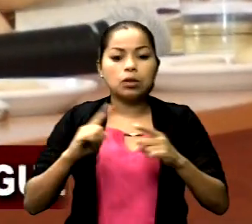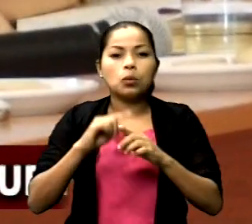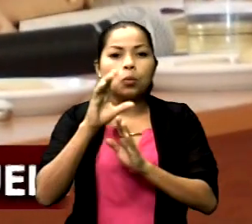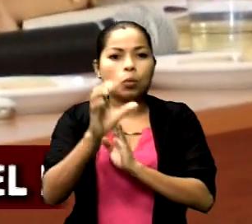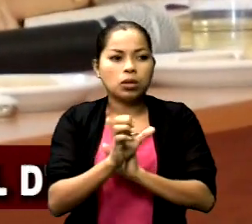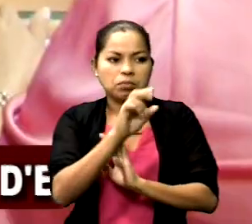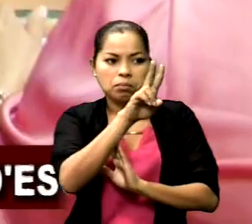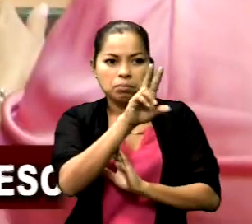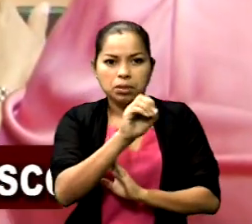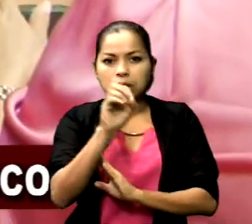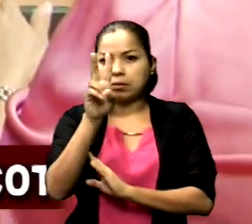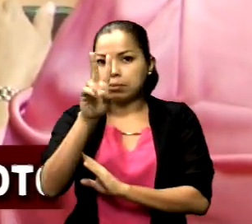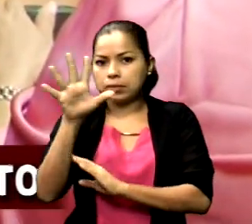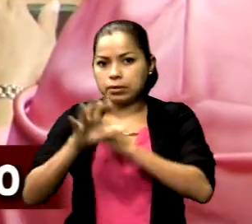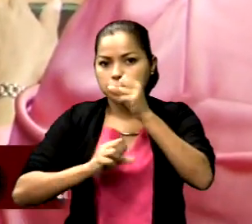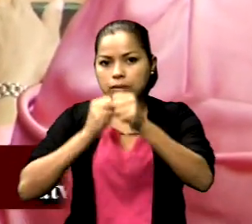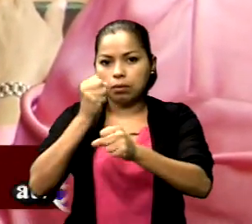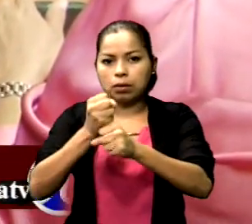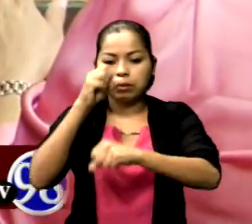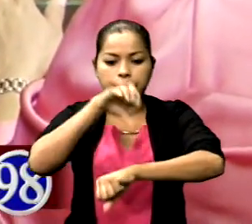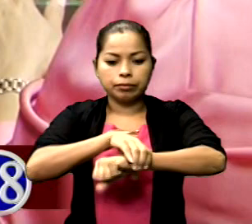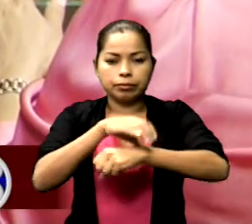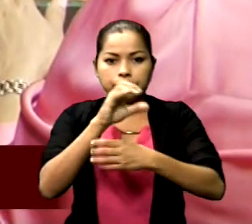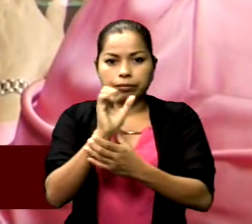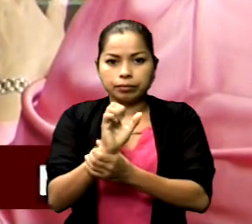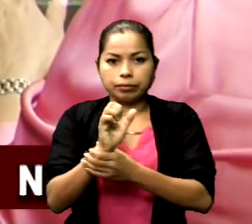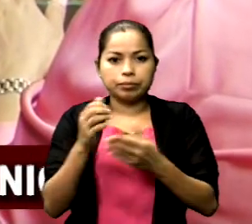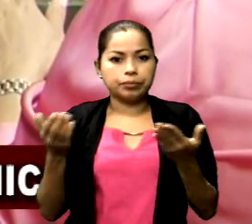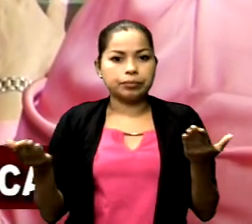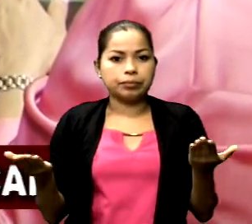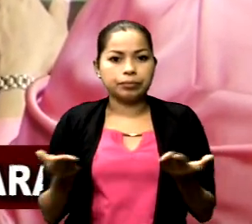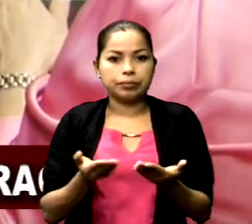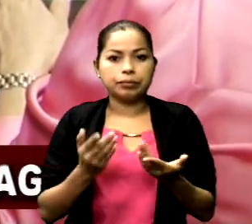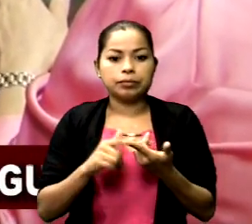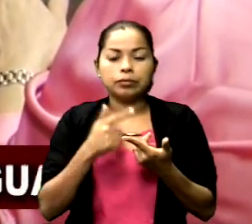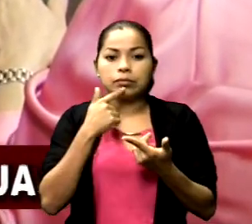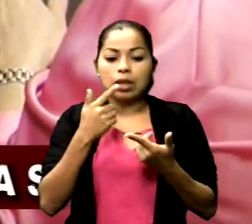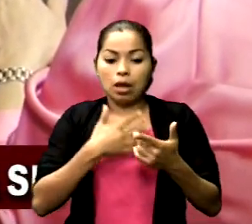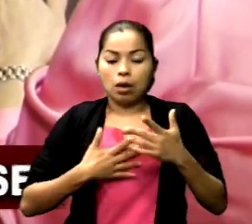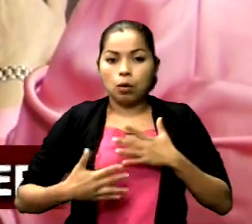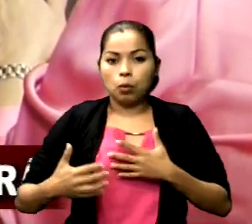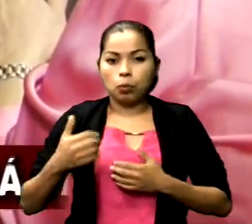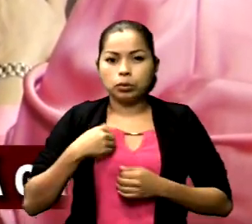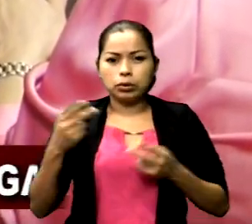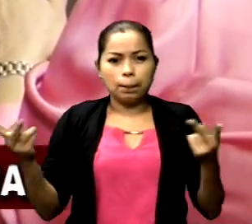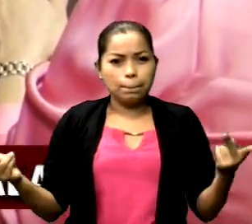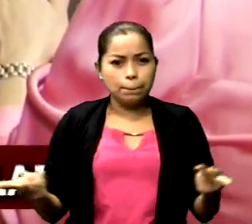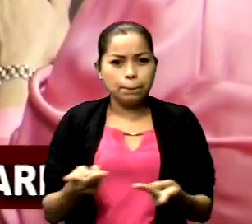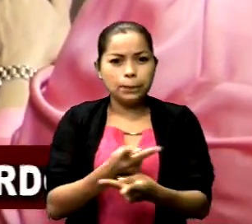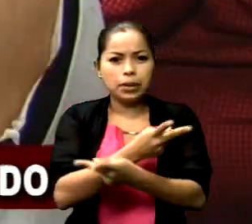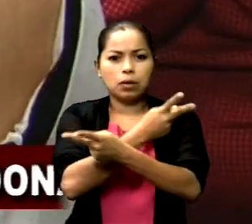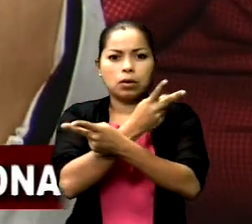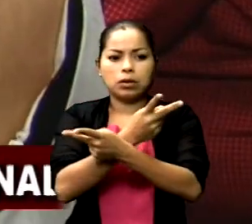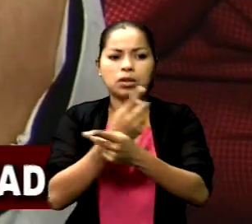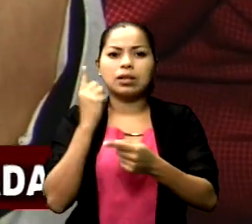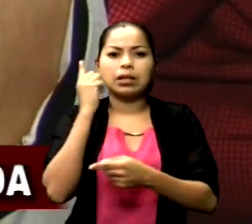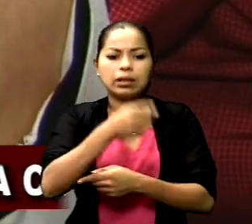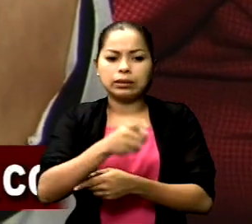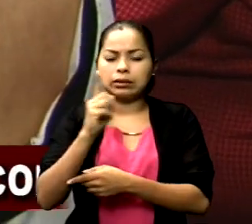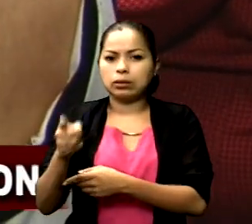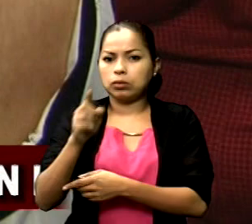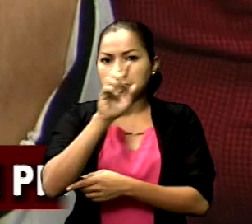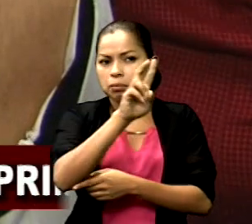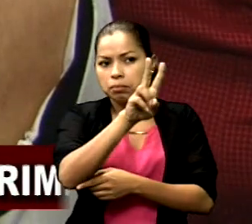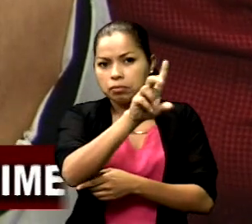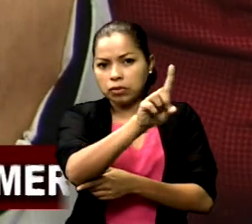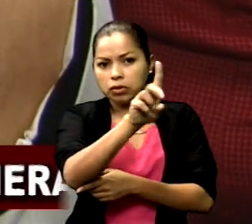entre 20 y 25 años de prisión. En tanto, que los casos de violación agravada se sancionará con 12